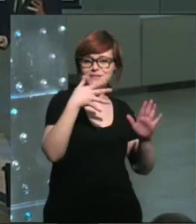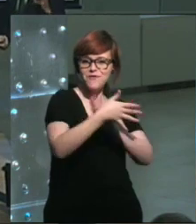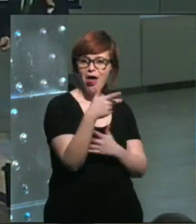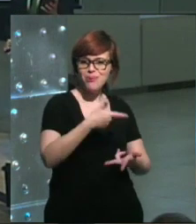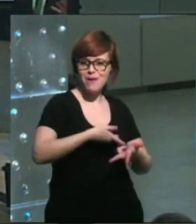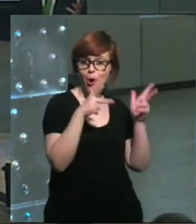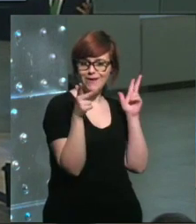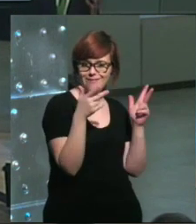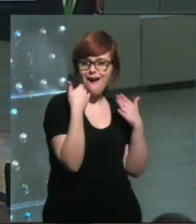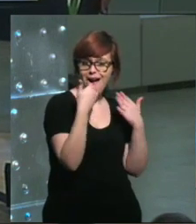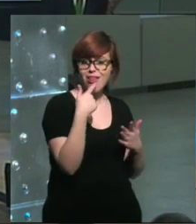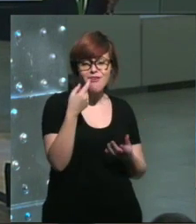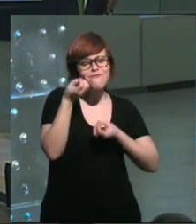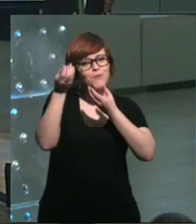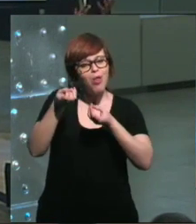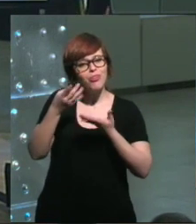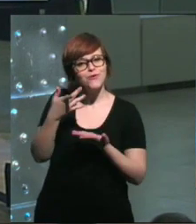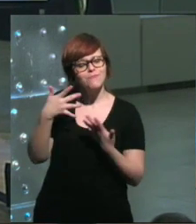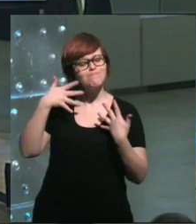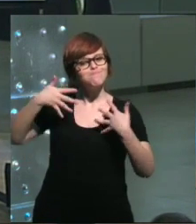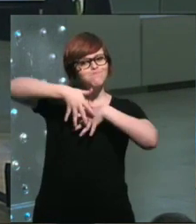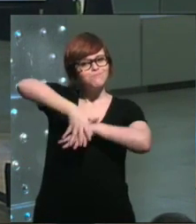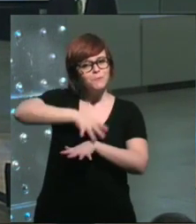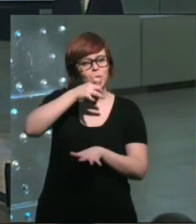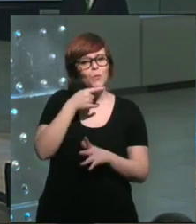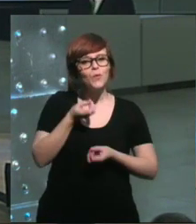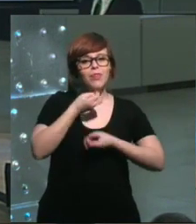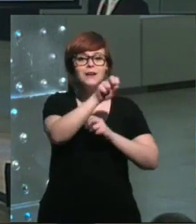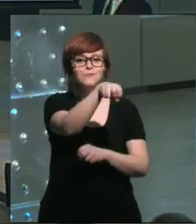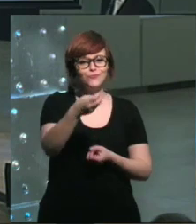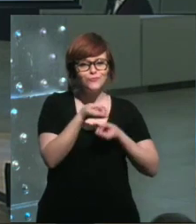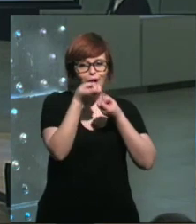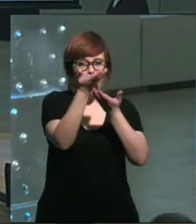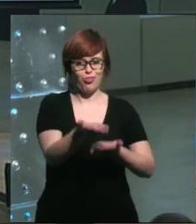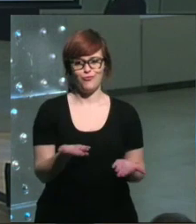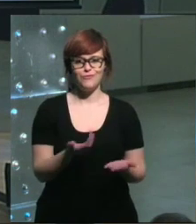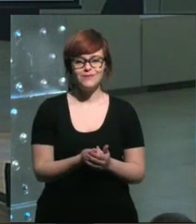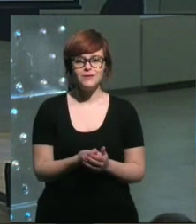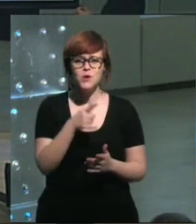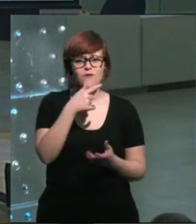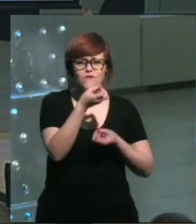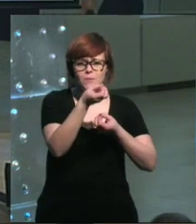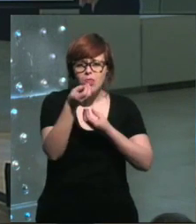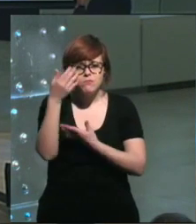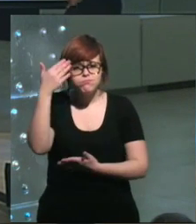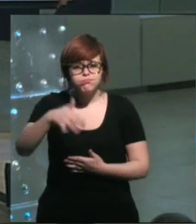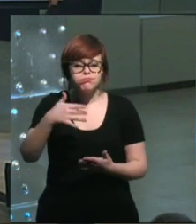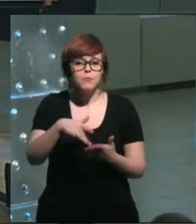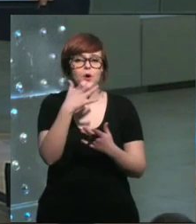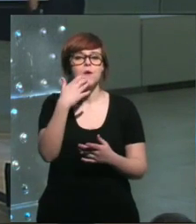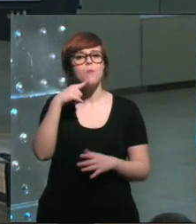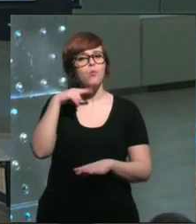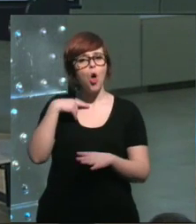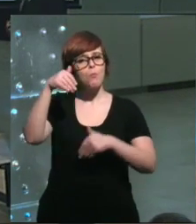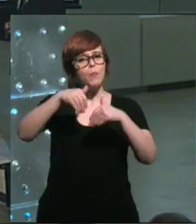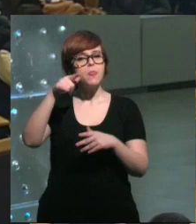francamente ilusionante porque la información con la que cuentas es increíble. El votante con cáncer es otro ejemplo que a mí me llama